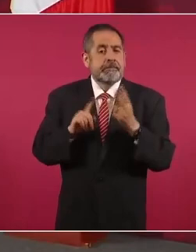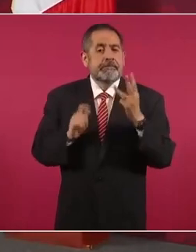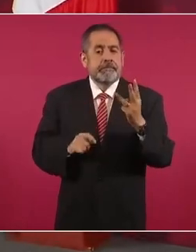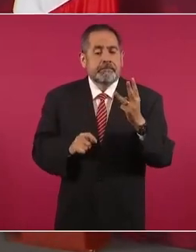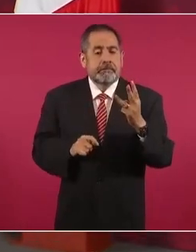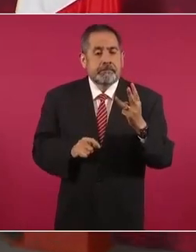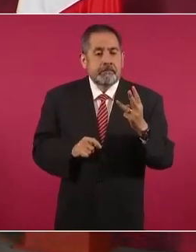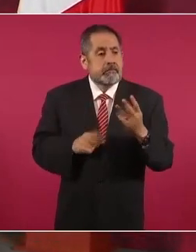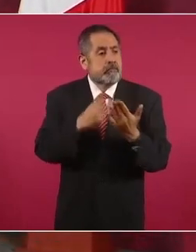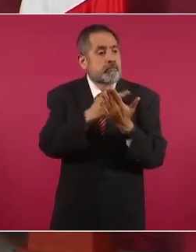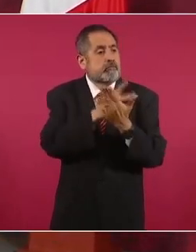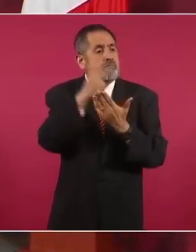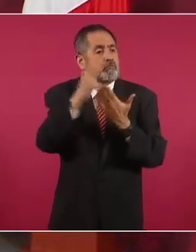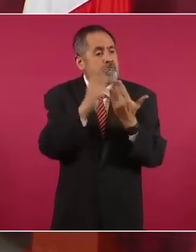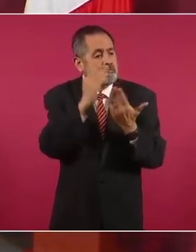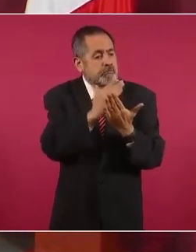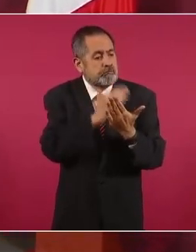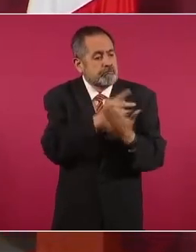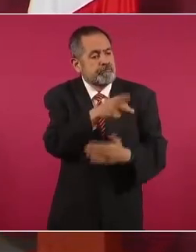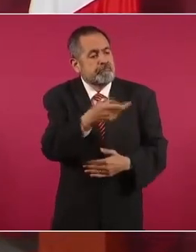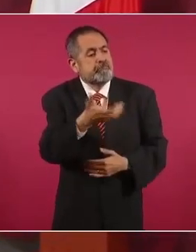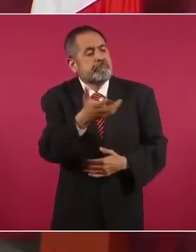el programa.